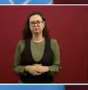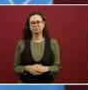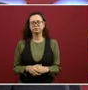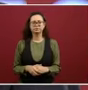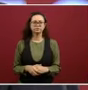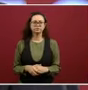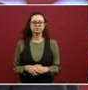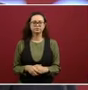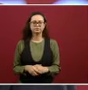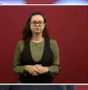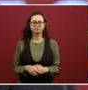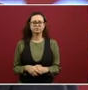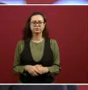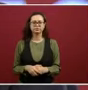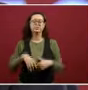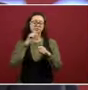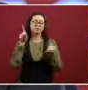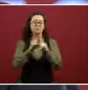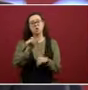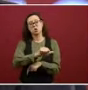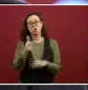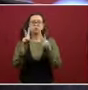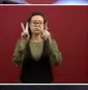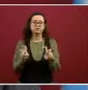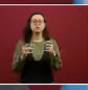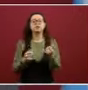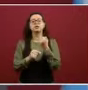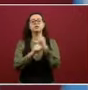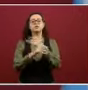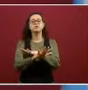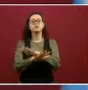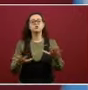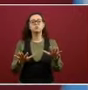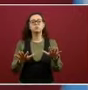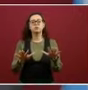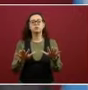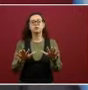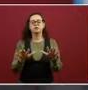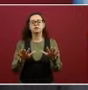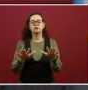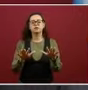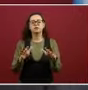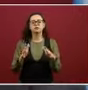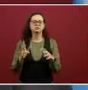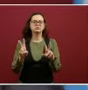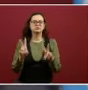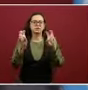también el día de hoy vamos a informar sobre un